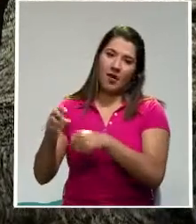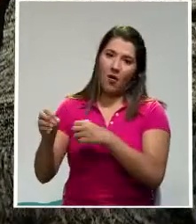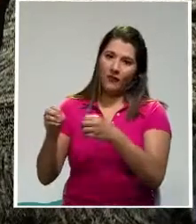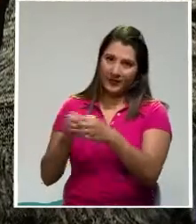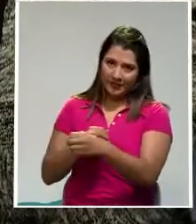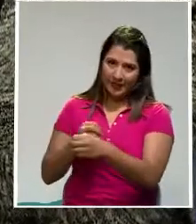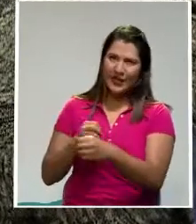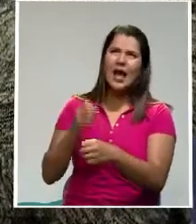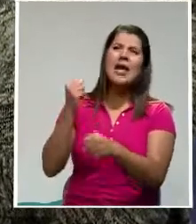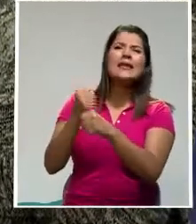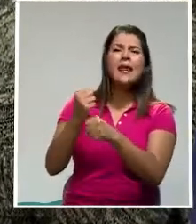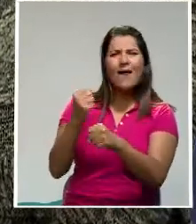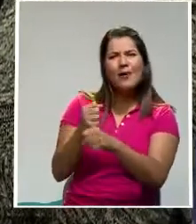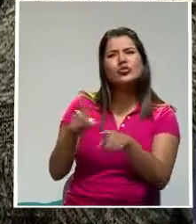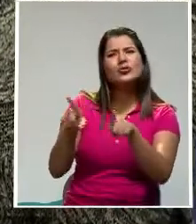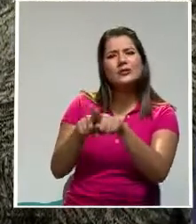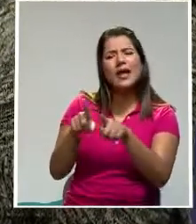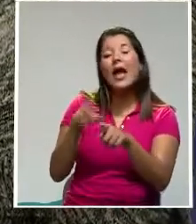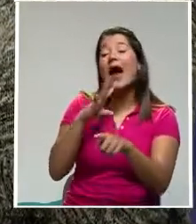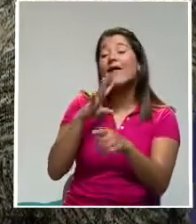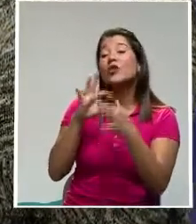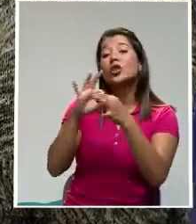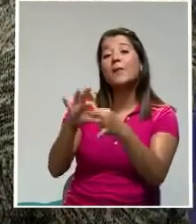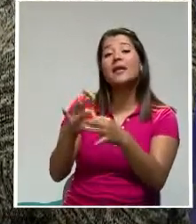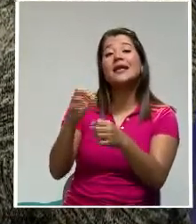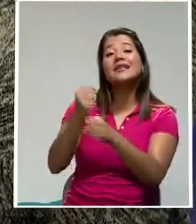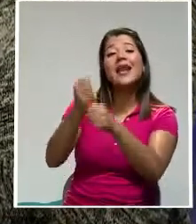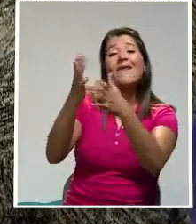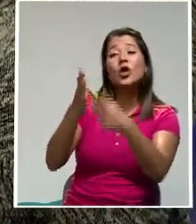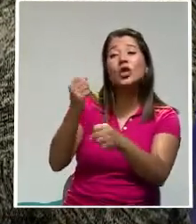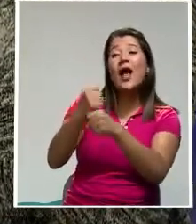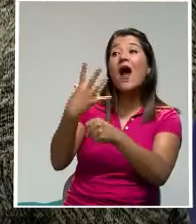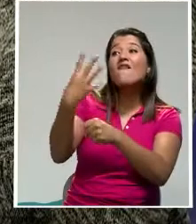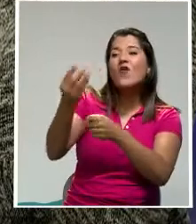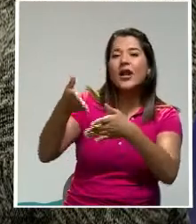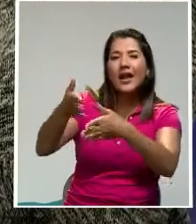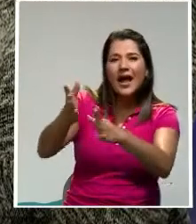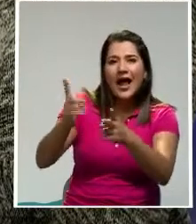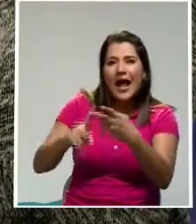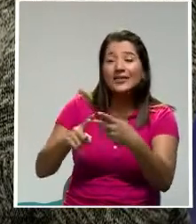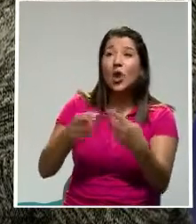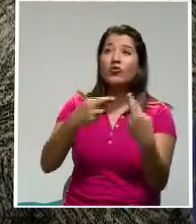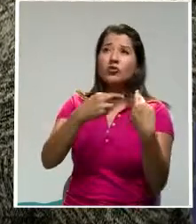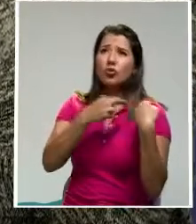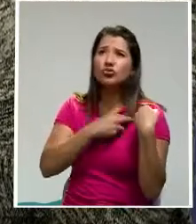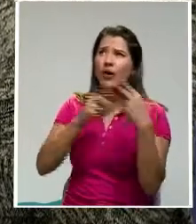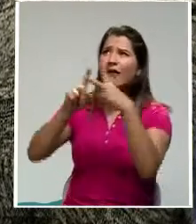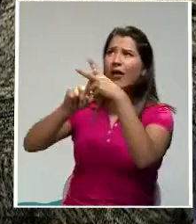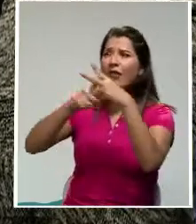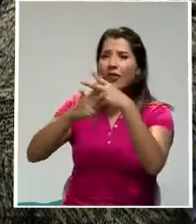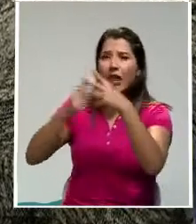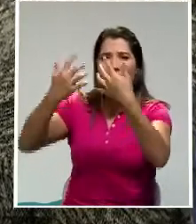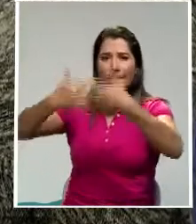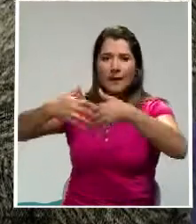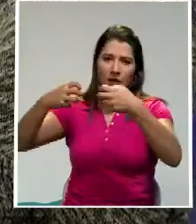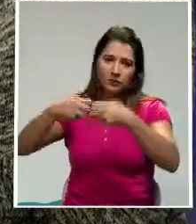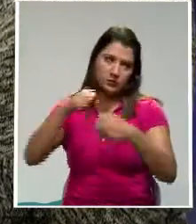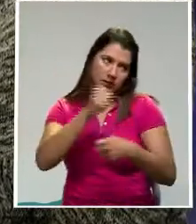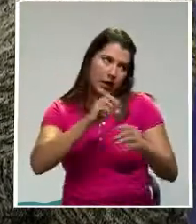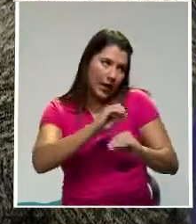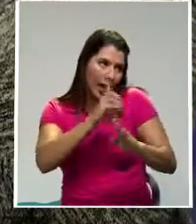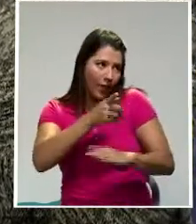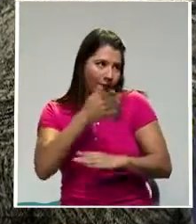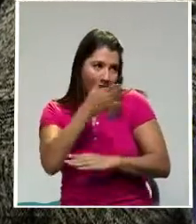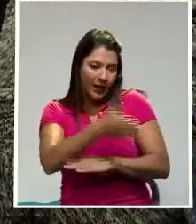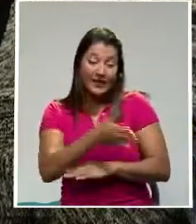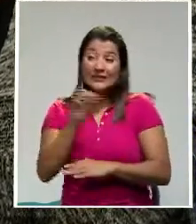las cuadrillas, Ernesto, sino también del personal que opera las plantas de generación eléctrica. Claro, alguien tiene que estar ahí. Exactamente.